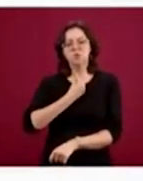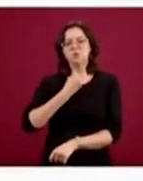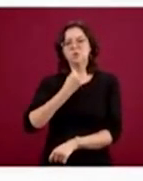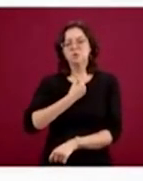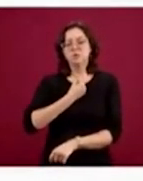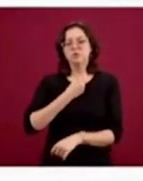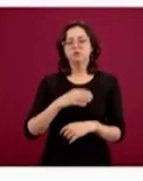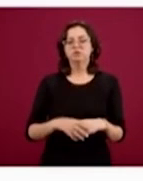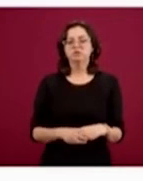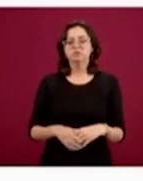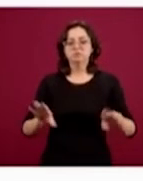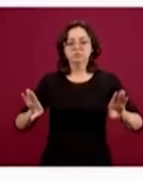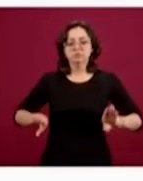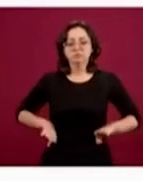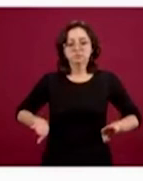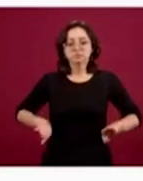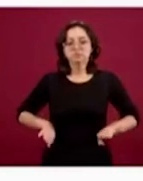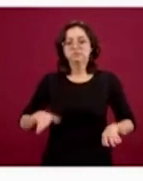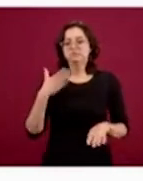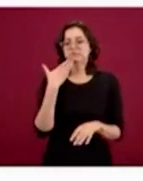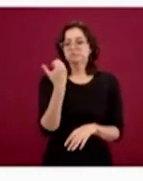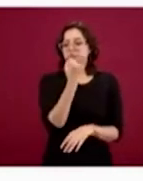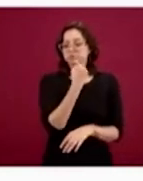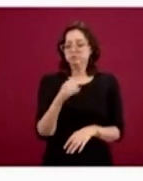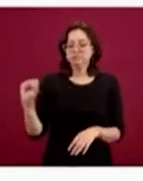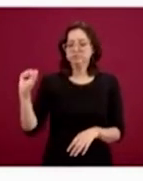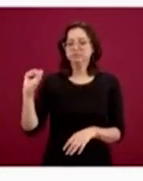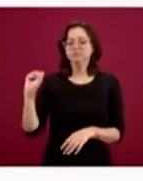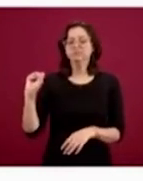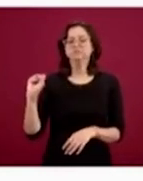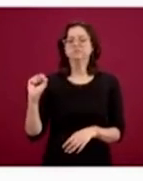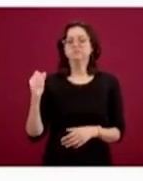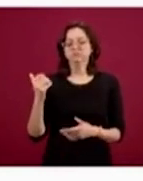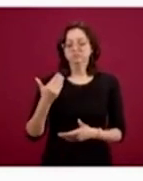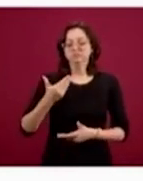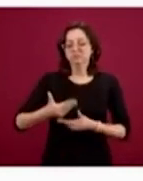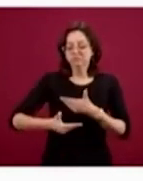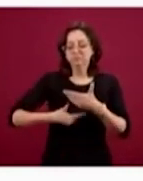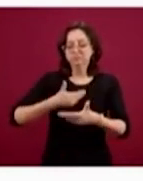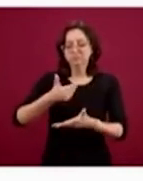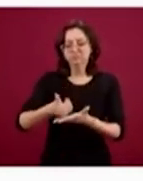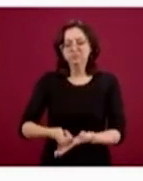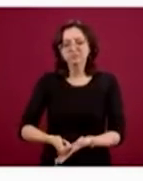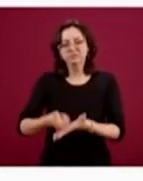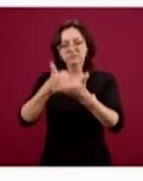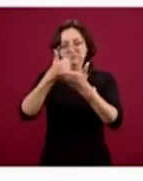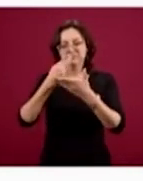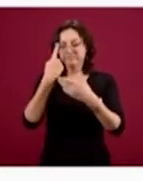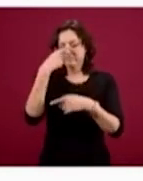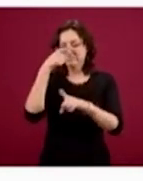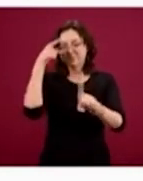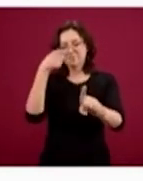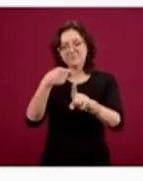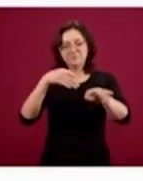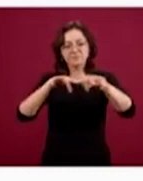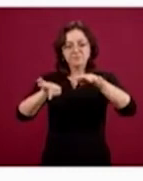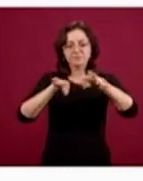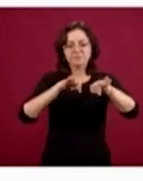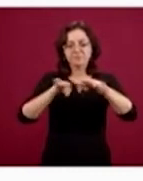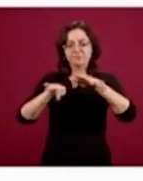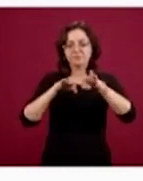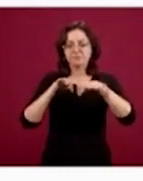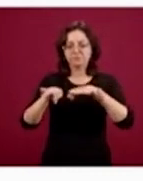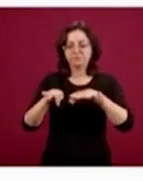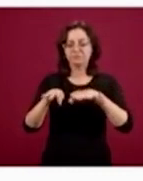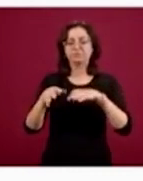Estas habilidades nos van a ayudar a trabajar y nos van a ayudar a